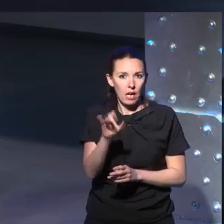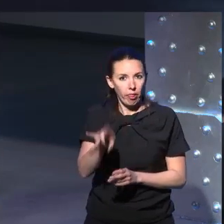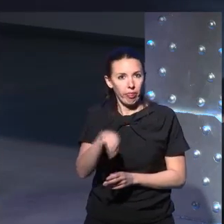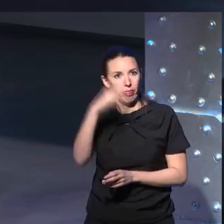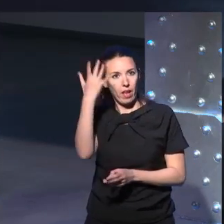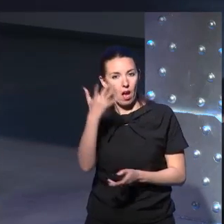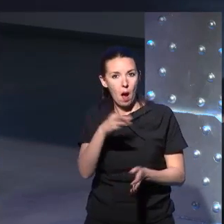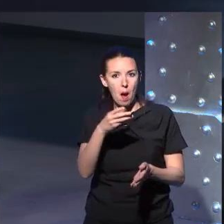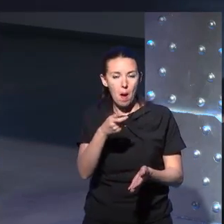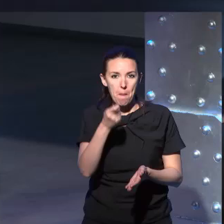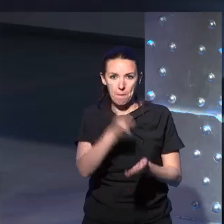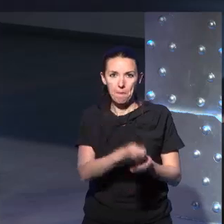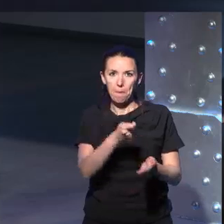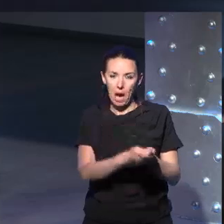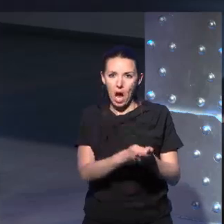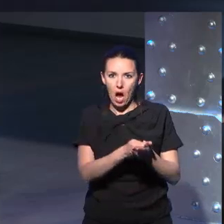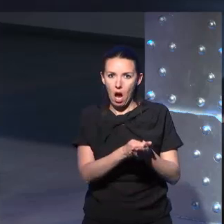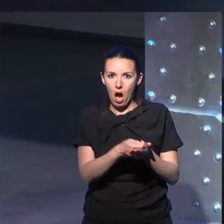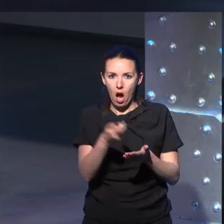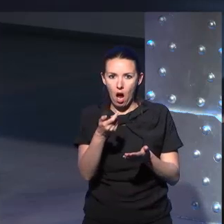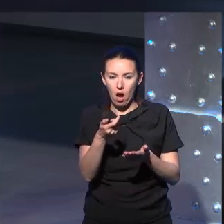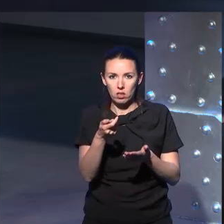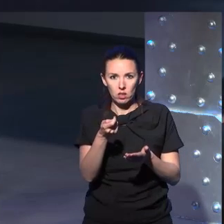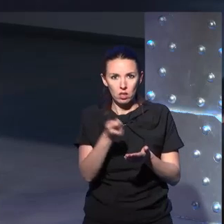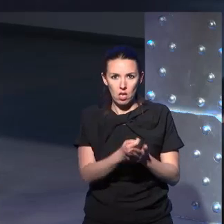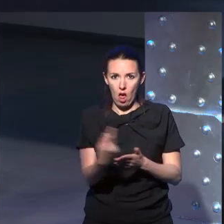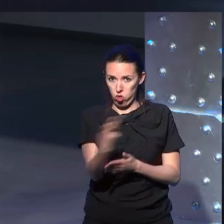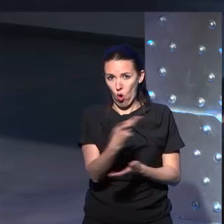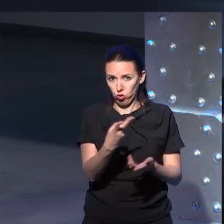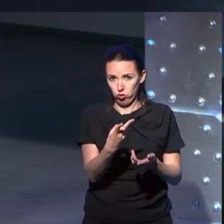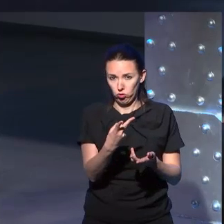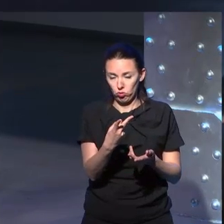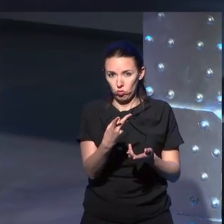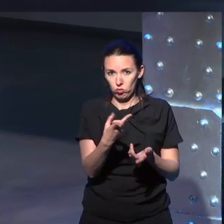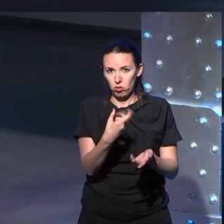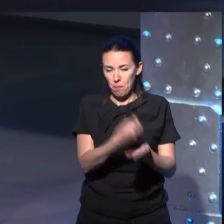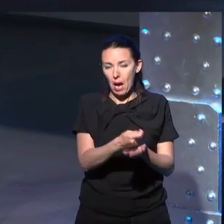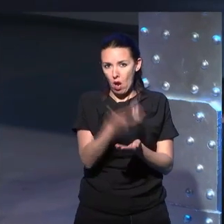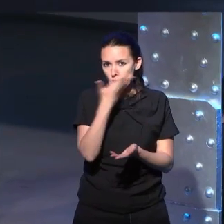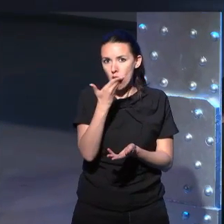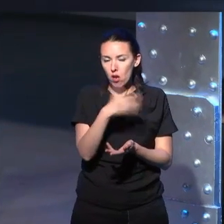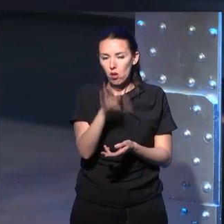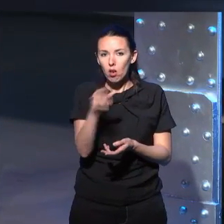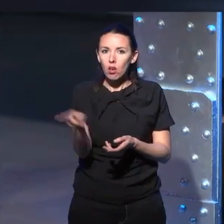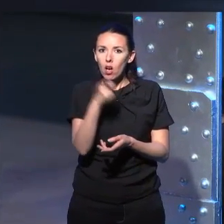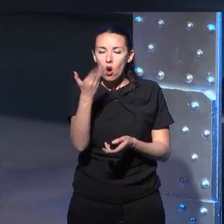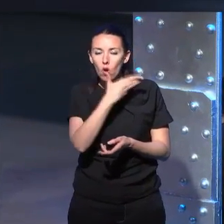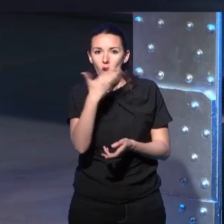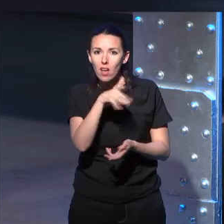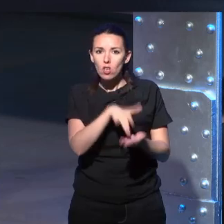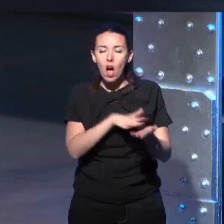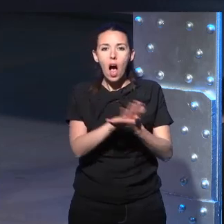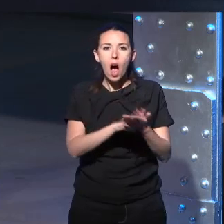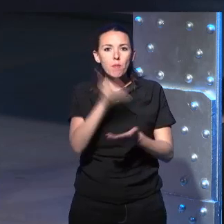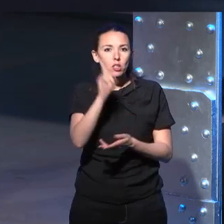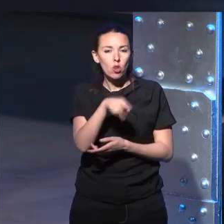idea de pagarle una carrera a este hombre y a estos hombres, a los dos, y lo llevan a un colegio donde se